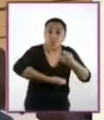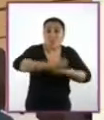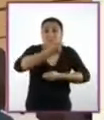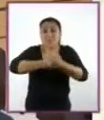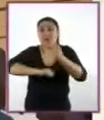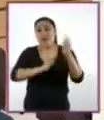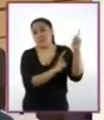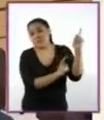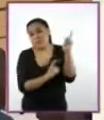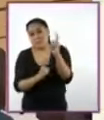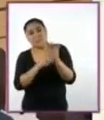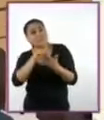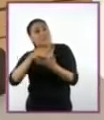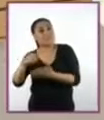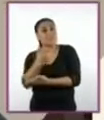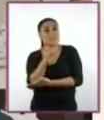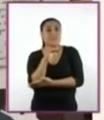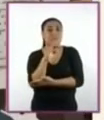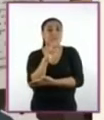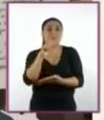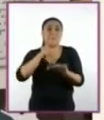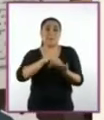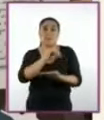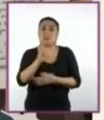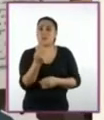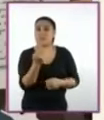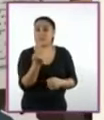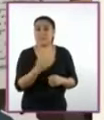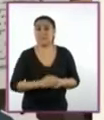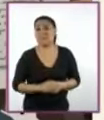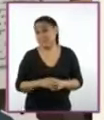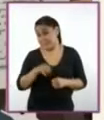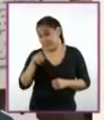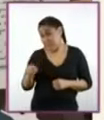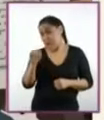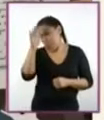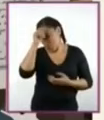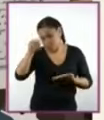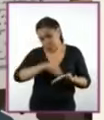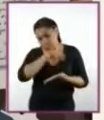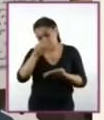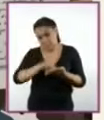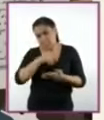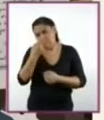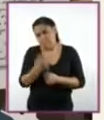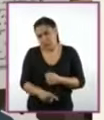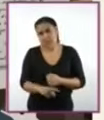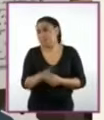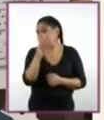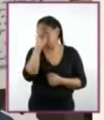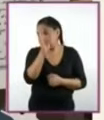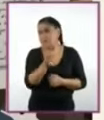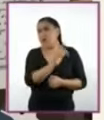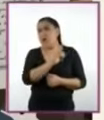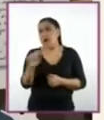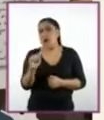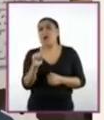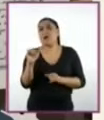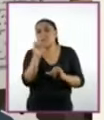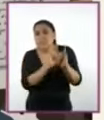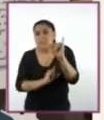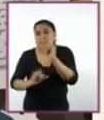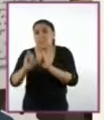Armas y Munición en Ginebra en 1925. Allí se firmó el Protocolo de Ginebra, que prohíbe el uso de